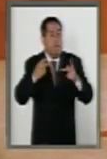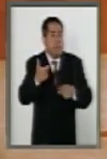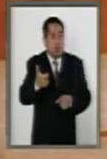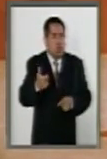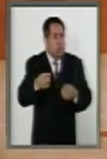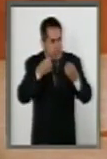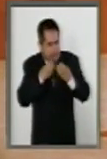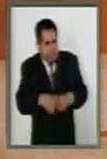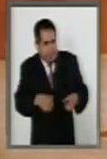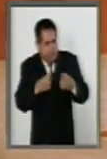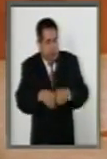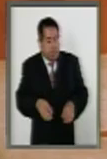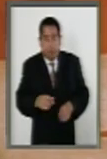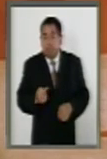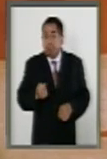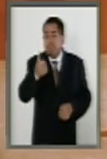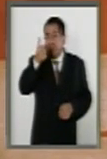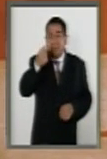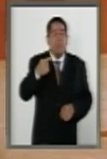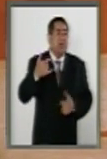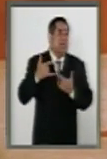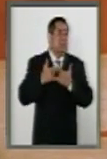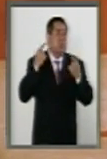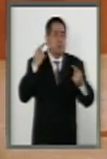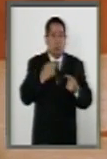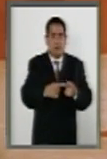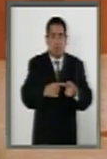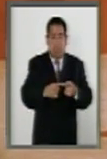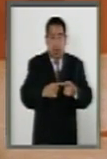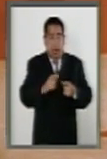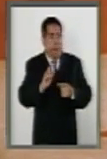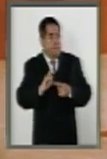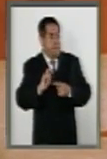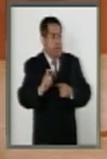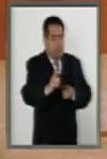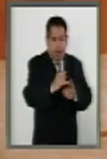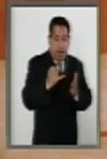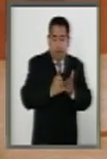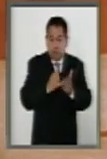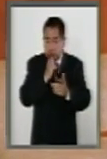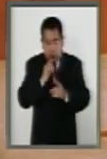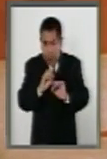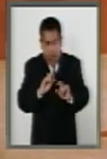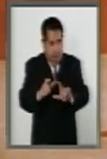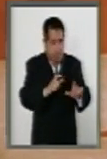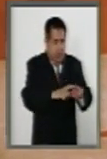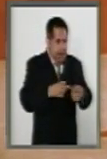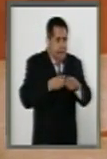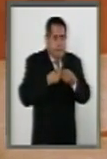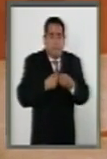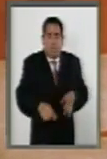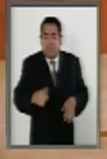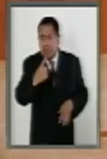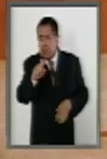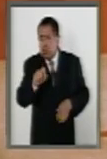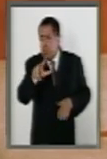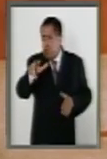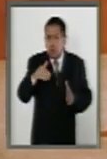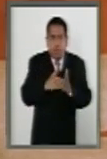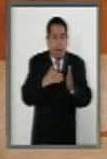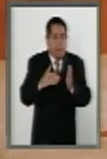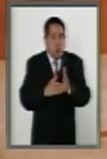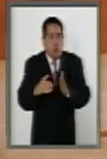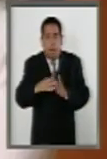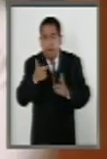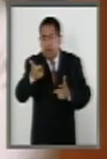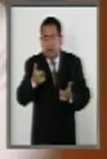y por primera vez tuvo pérdidas antes del pago de impuestos y derechos por 128 mil millones